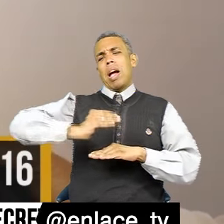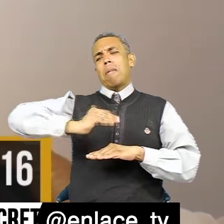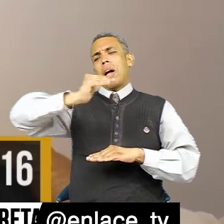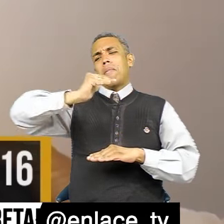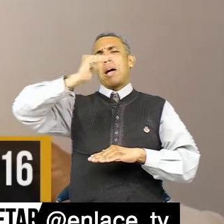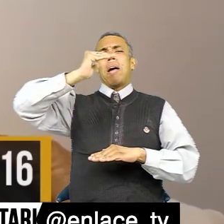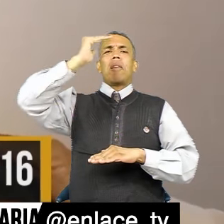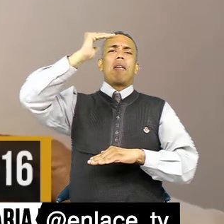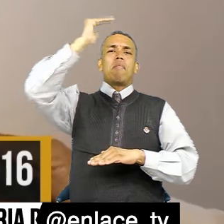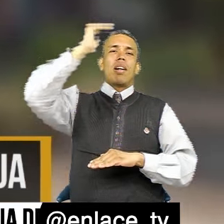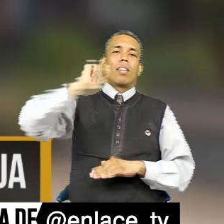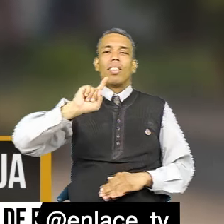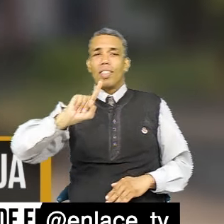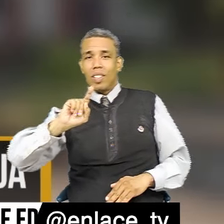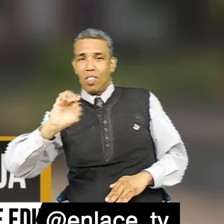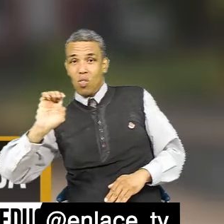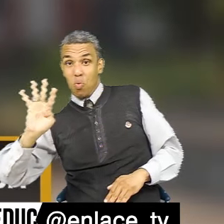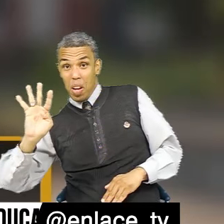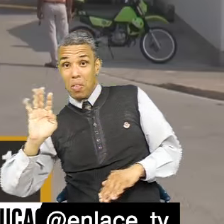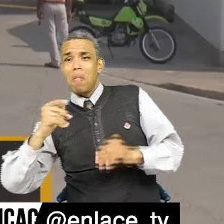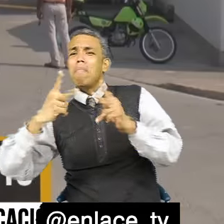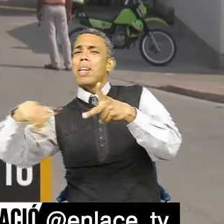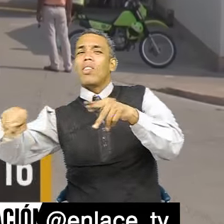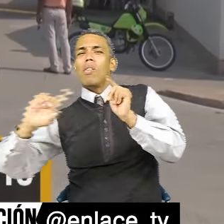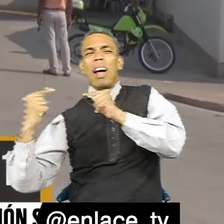requerimientos, 104 riñas.